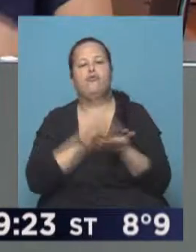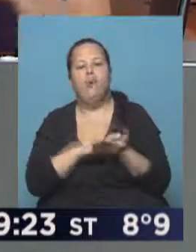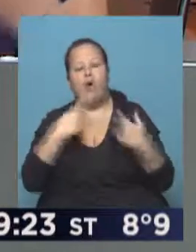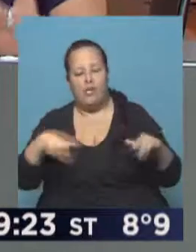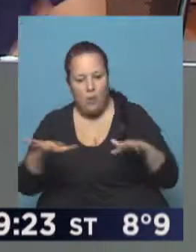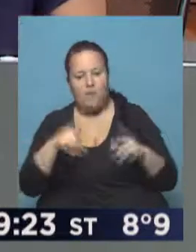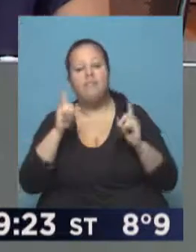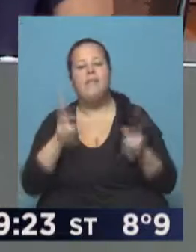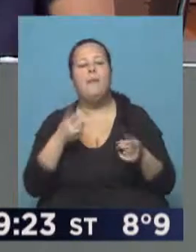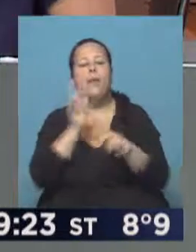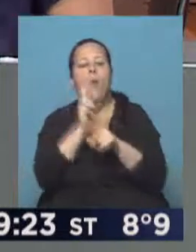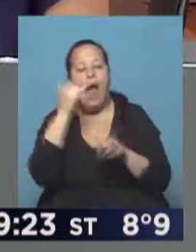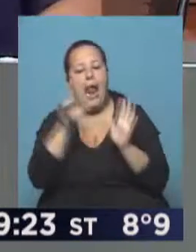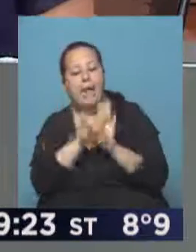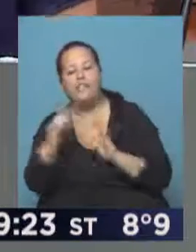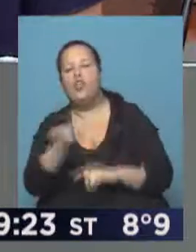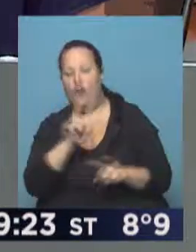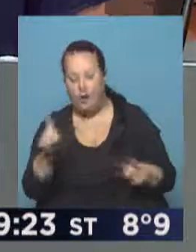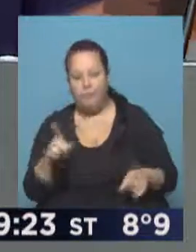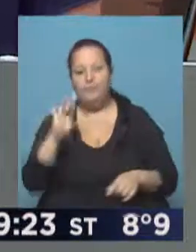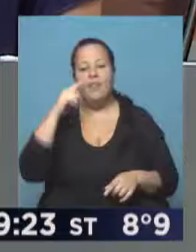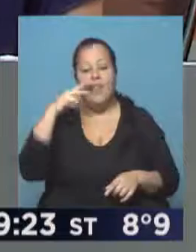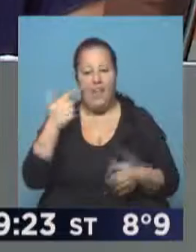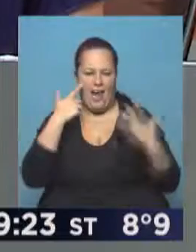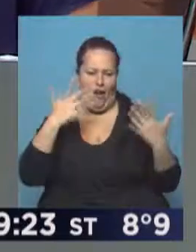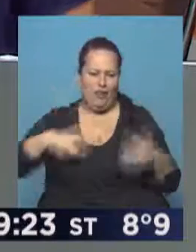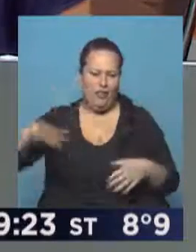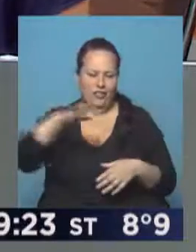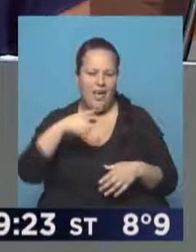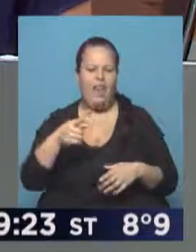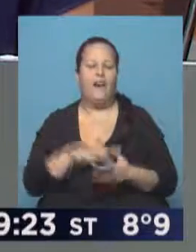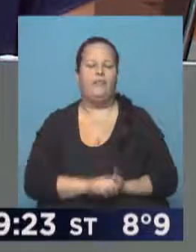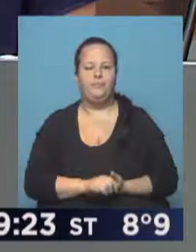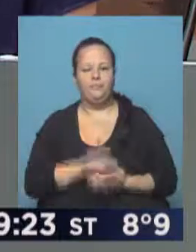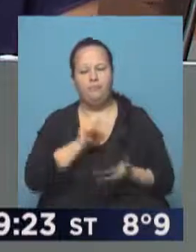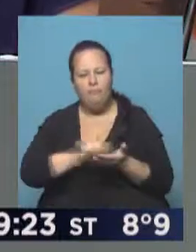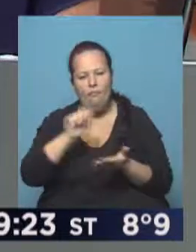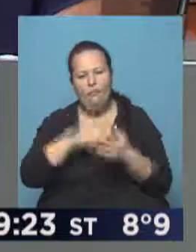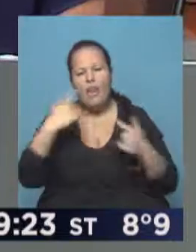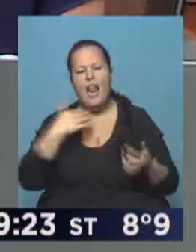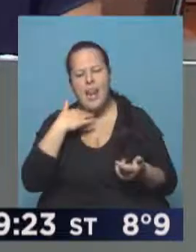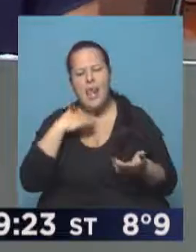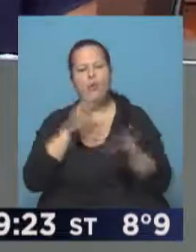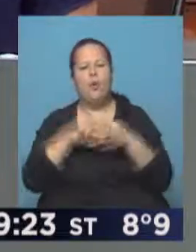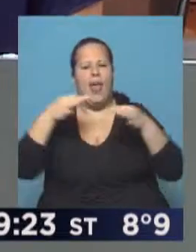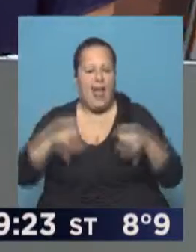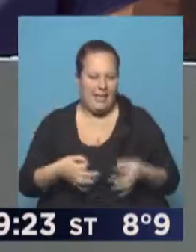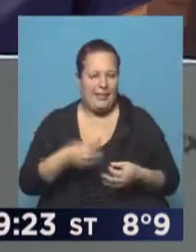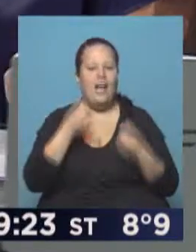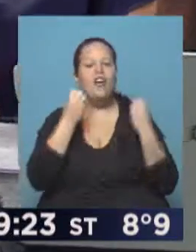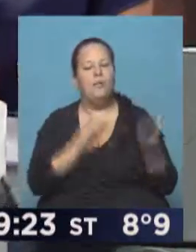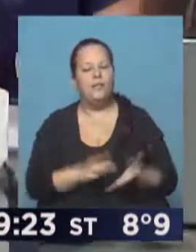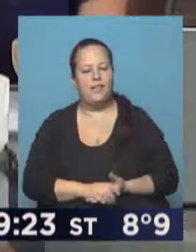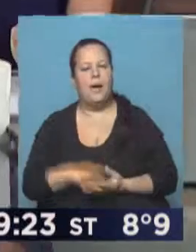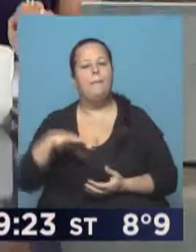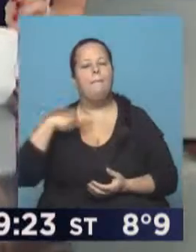hechos y sobre todo la contención que hay legal o no. Diana ya es conocida en esta sociedad, es ensayista, ha escrito numerosos libros sobre ética, ni más ni menos. Diana Cohen-Agrest,